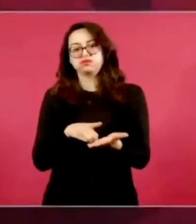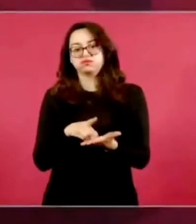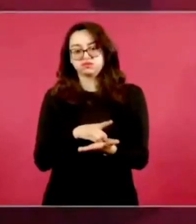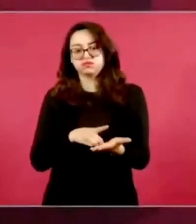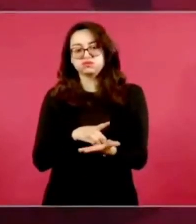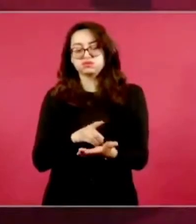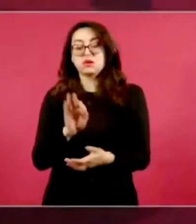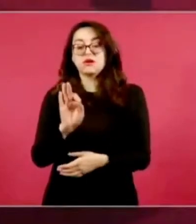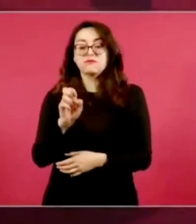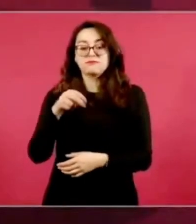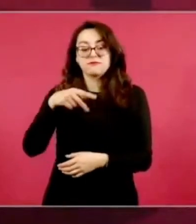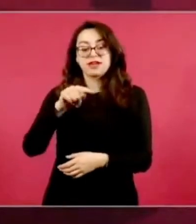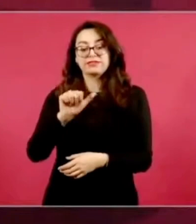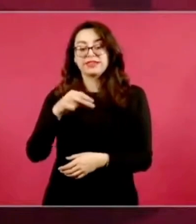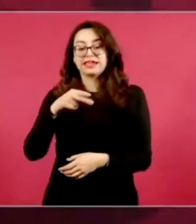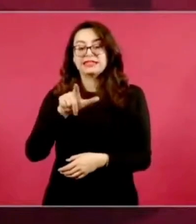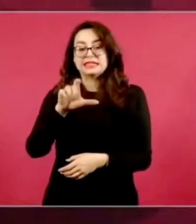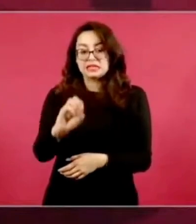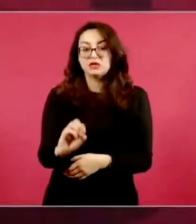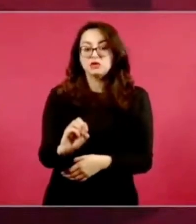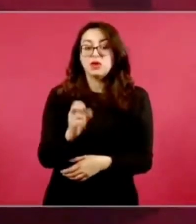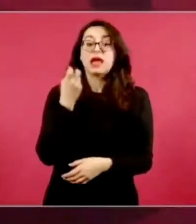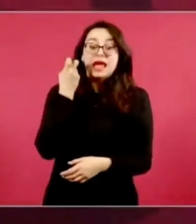por la desatención y por